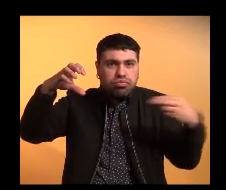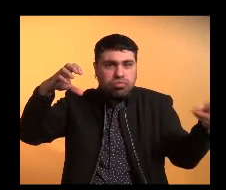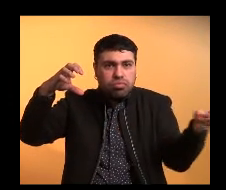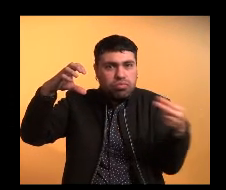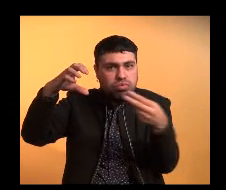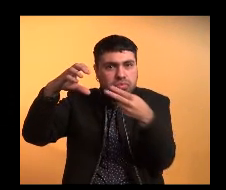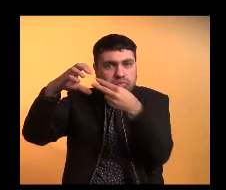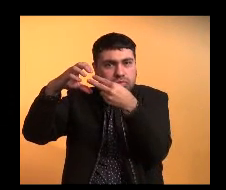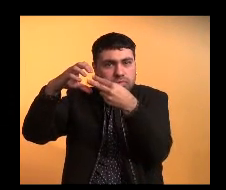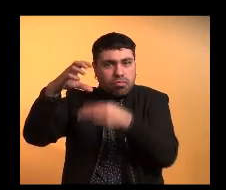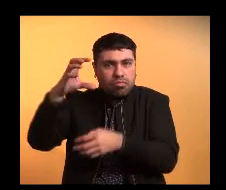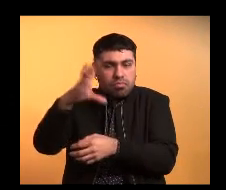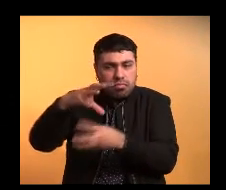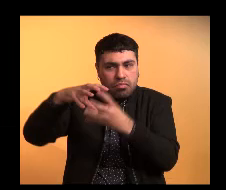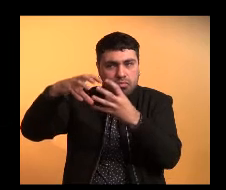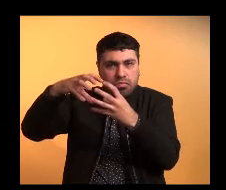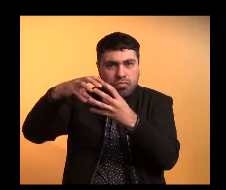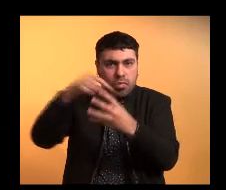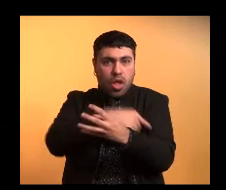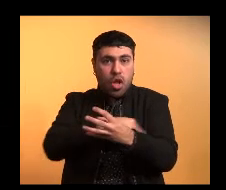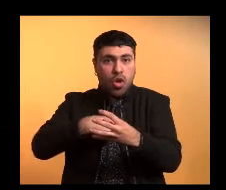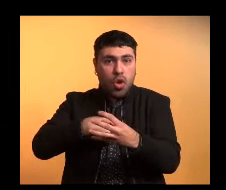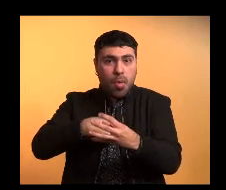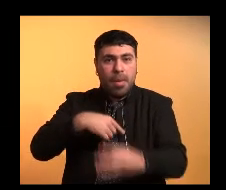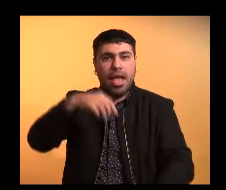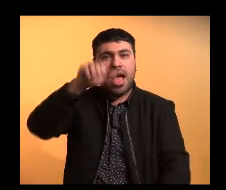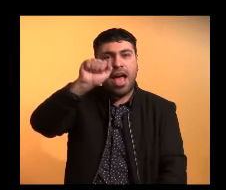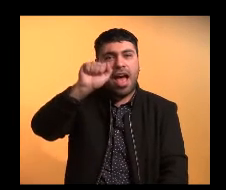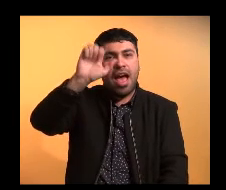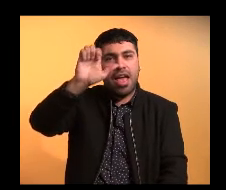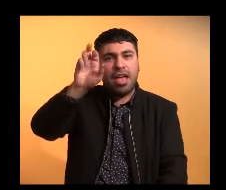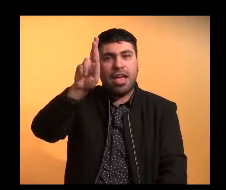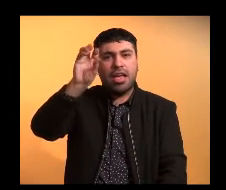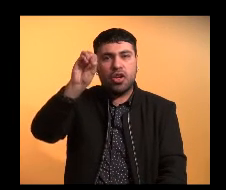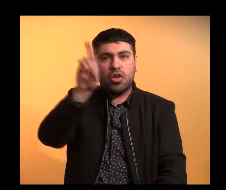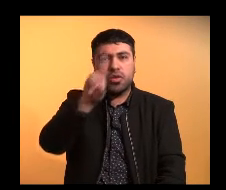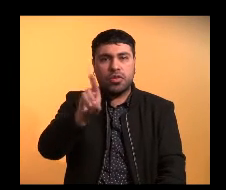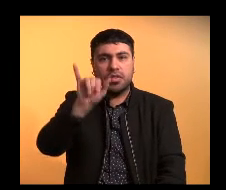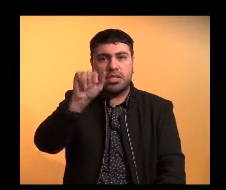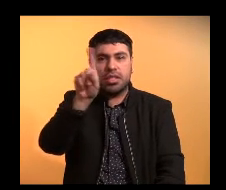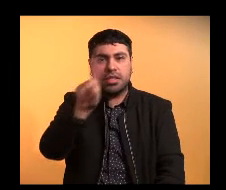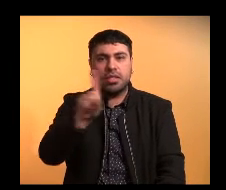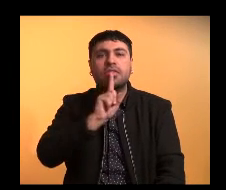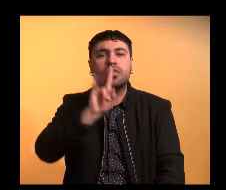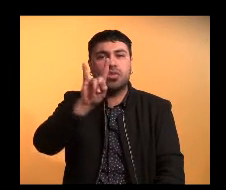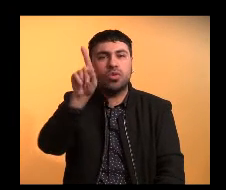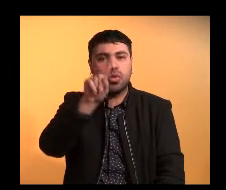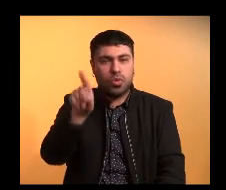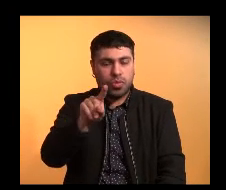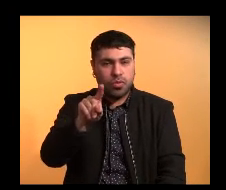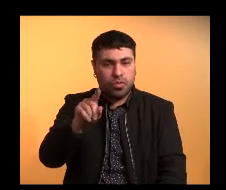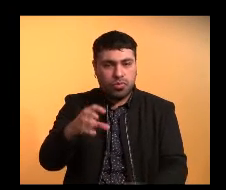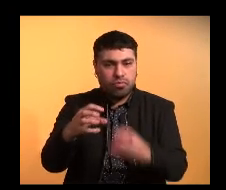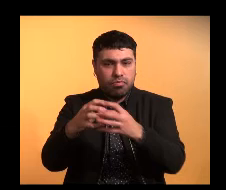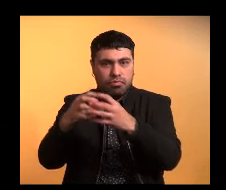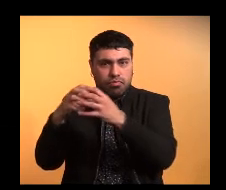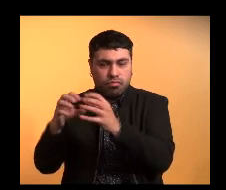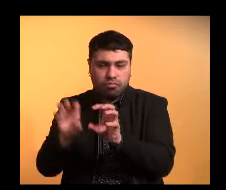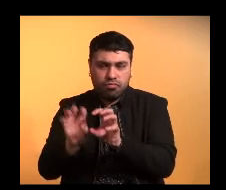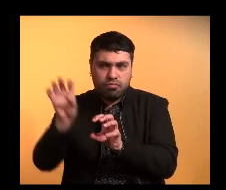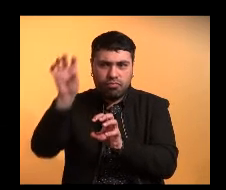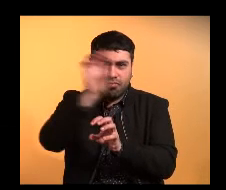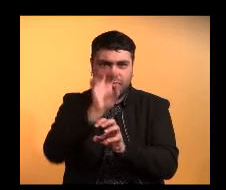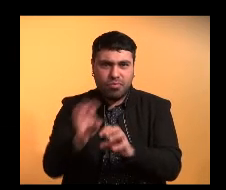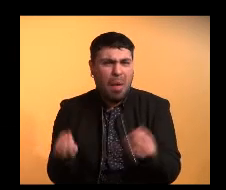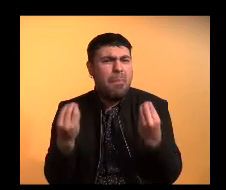esta estructura? Estas estructuras se denominan aerocistos. Y estas estructuras lo que le permiten a algas que son relativamente grandes